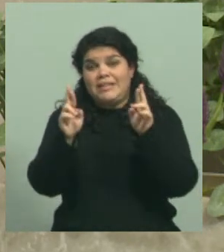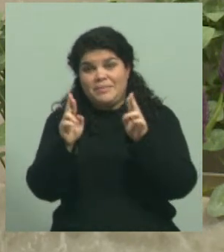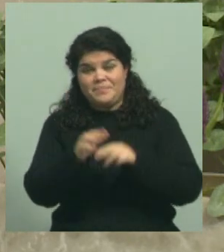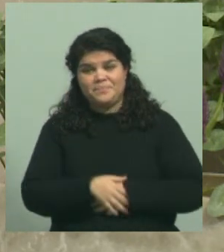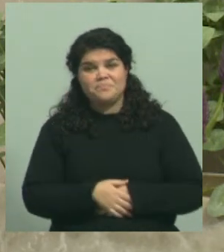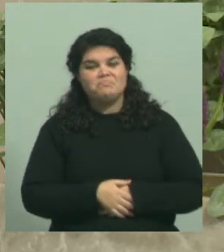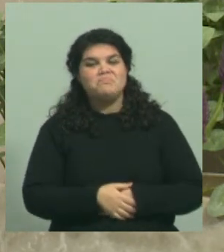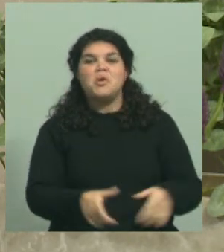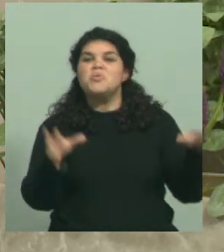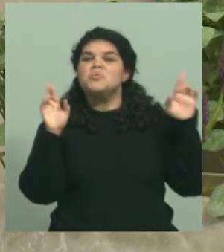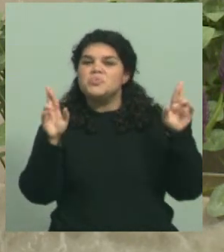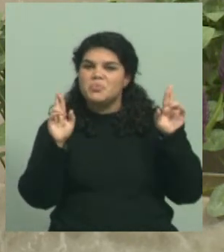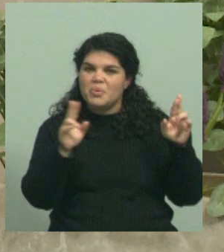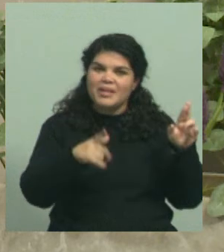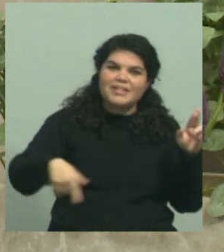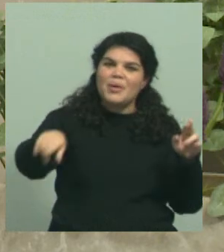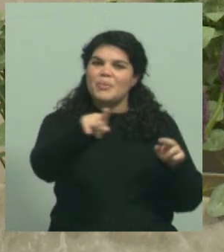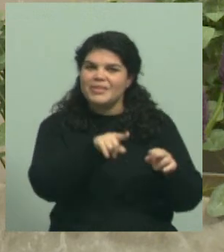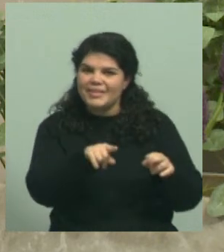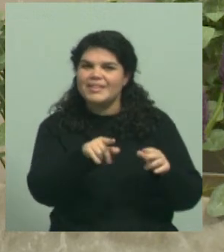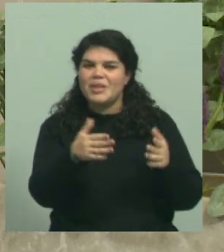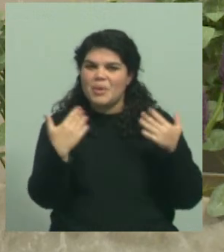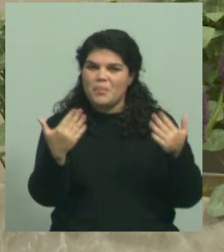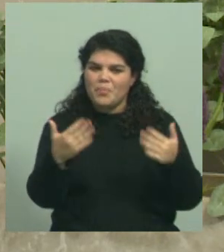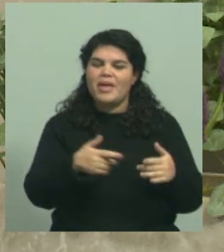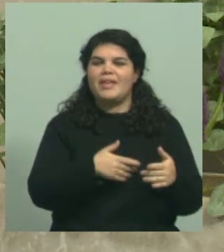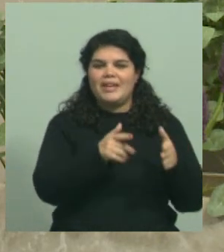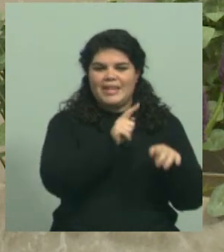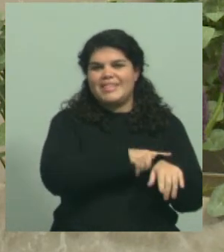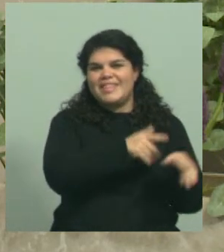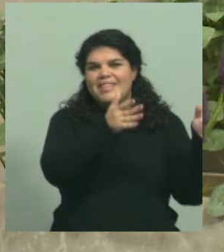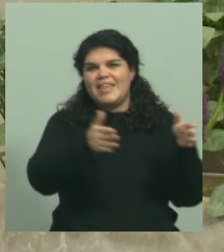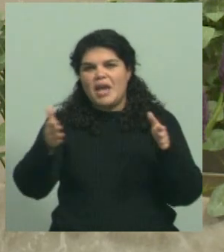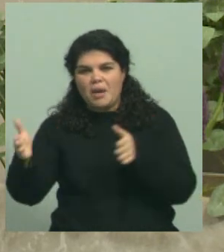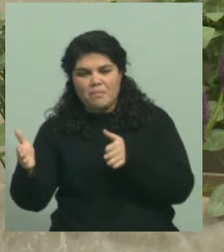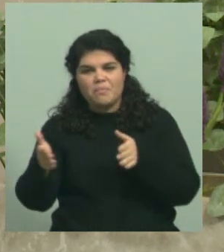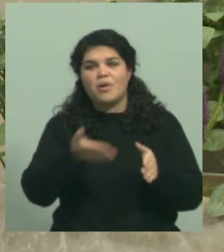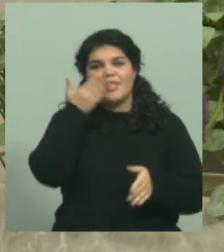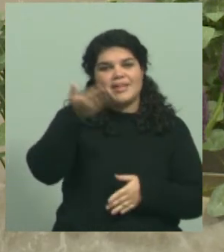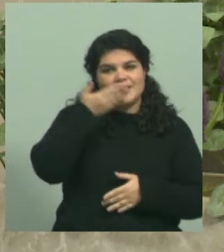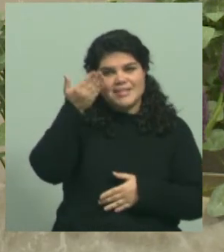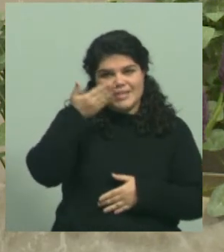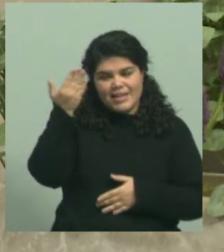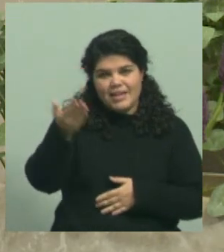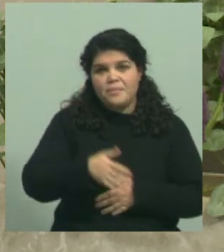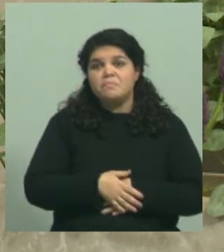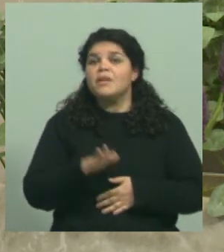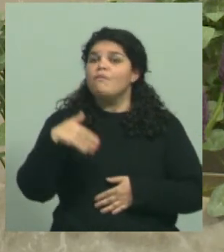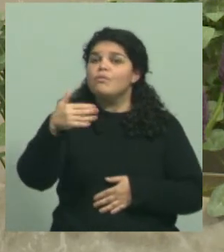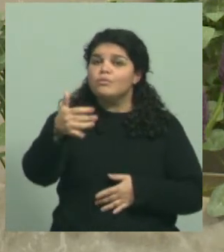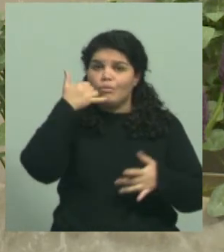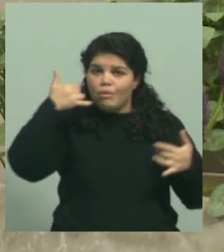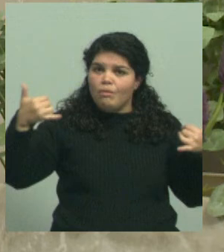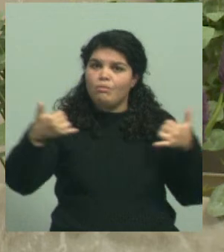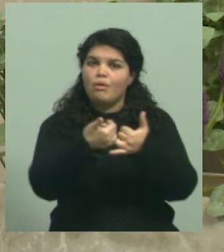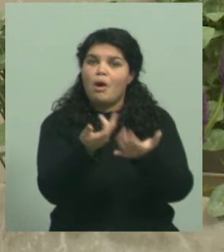darnos este parámetro de lo que van a ser, lo que va a ser este ciclo de charlas. Así es que bueno, seguramente volveremos a hablar, pero es muy interesante